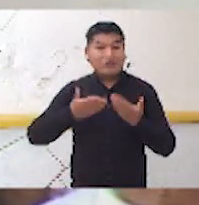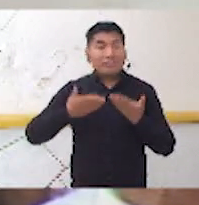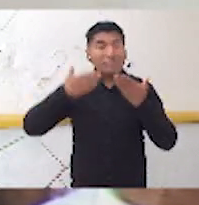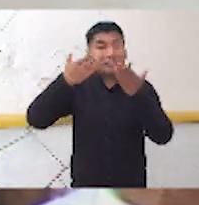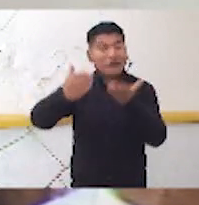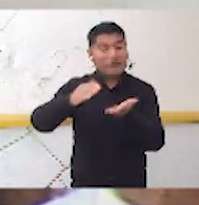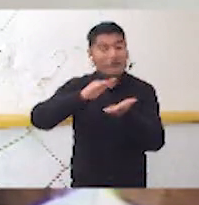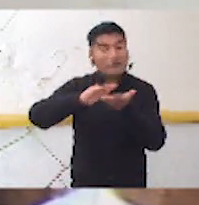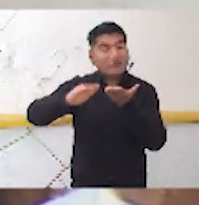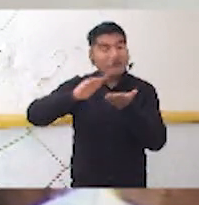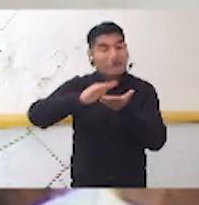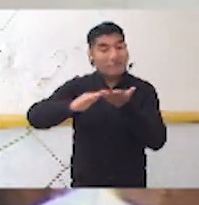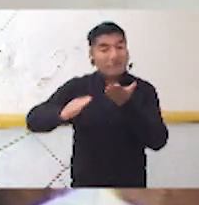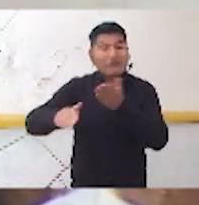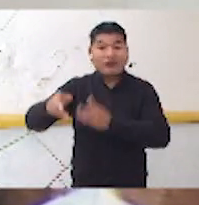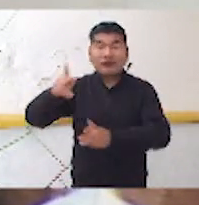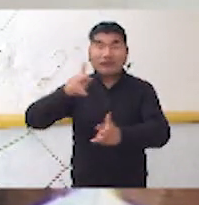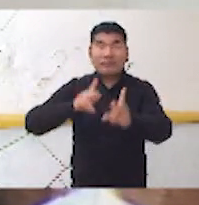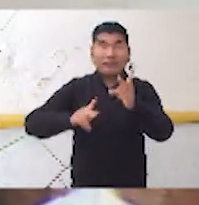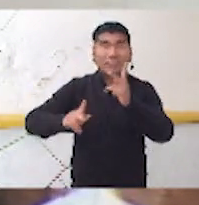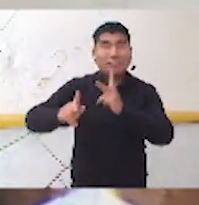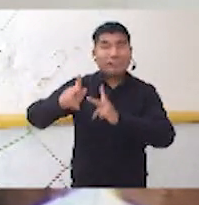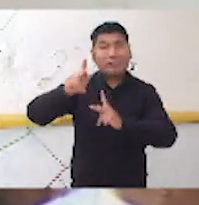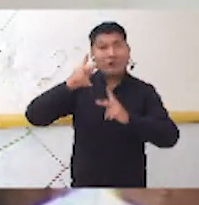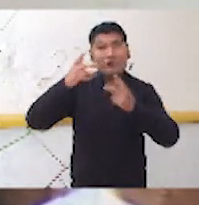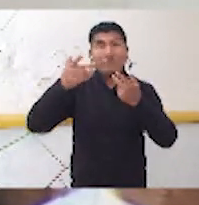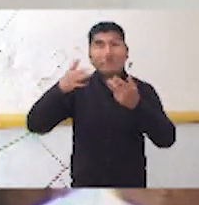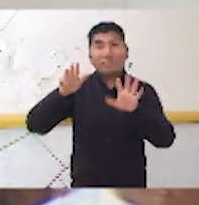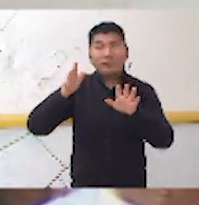misericordia de quienes lo